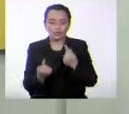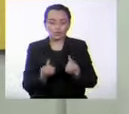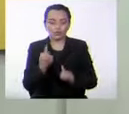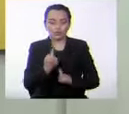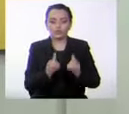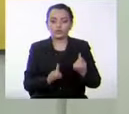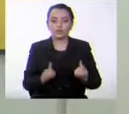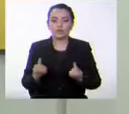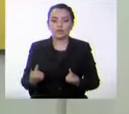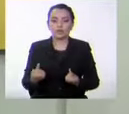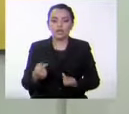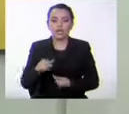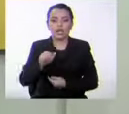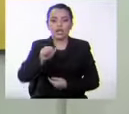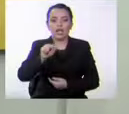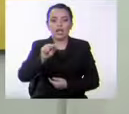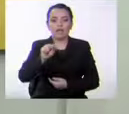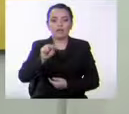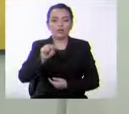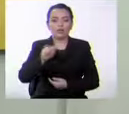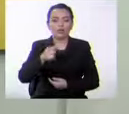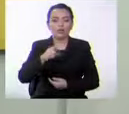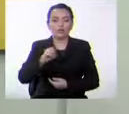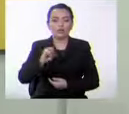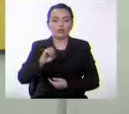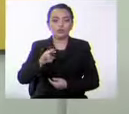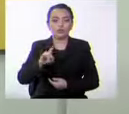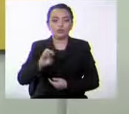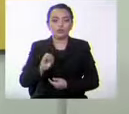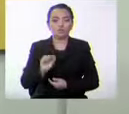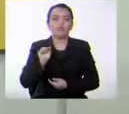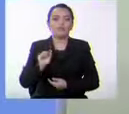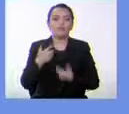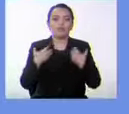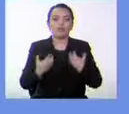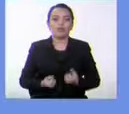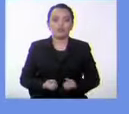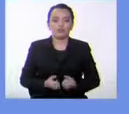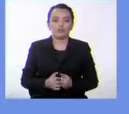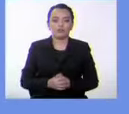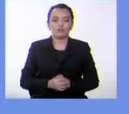el antagonismo que surge entre esas formas de gobierno.